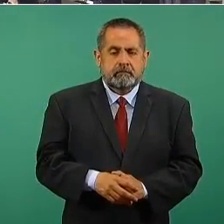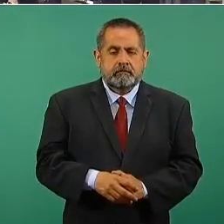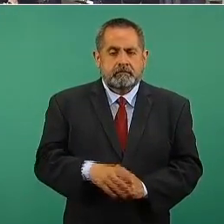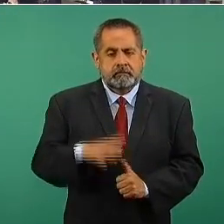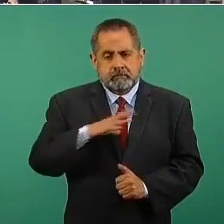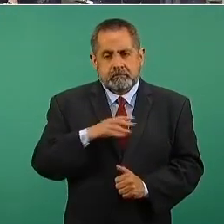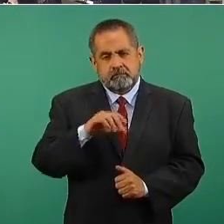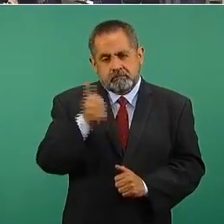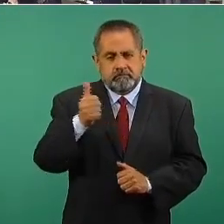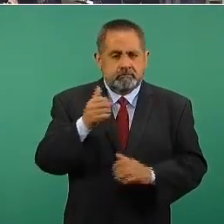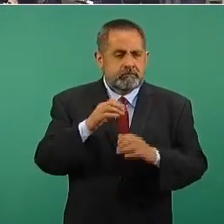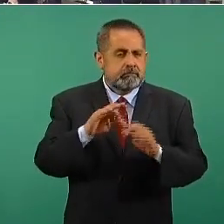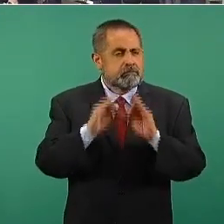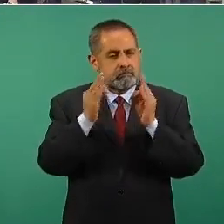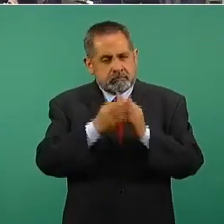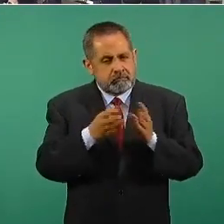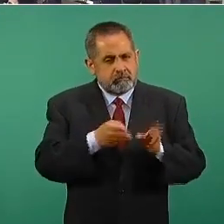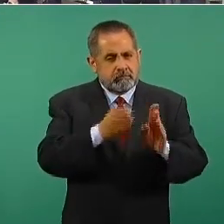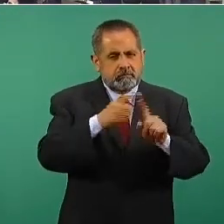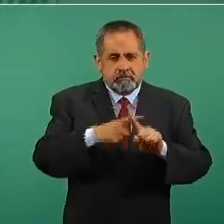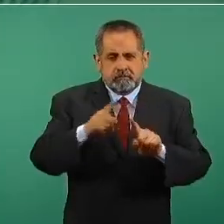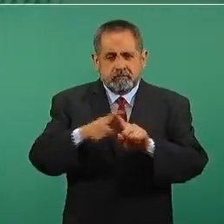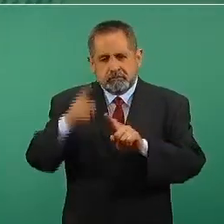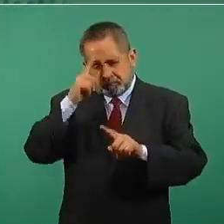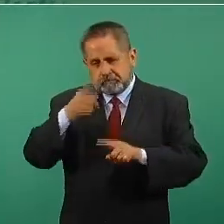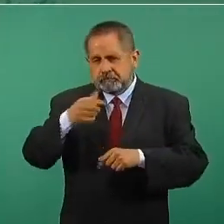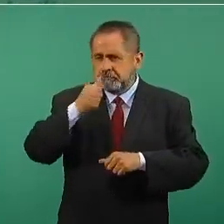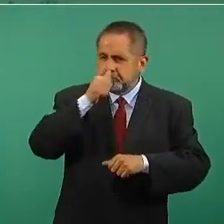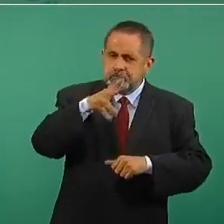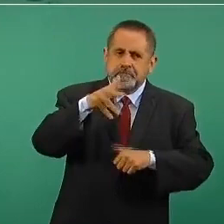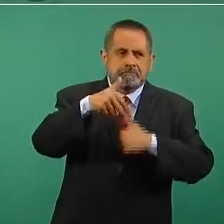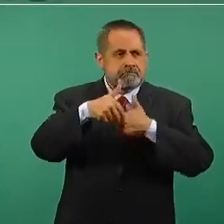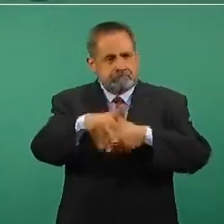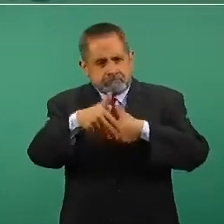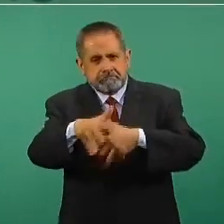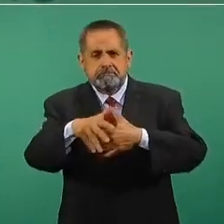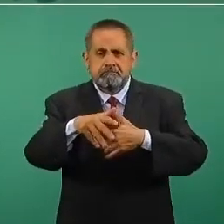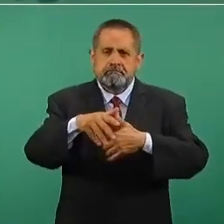Hay muchísimas otras formas de manifestación y de protestar.